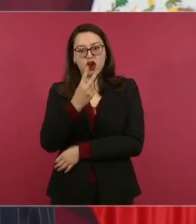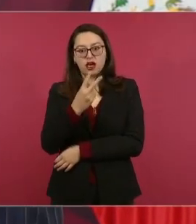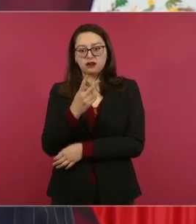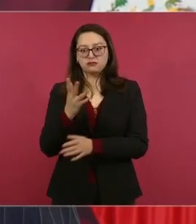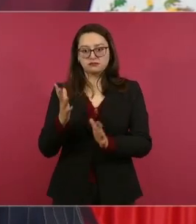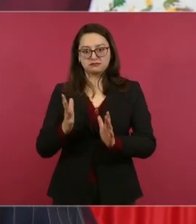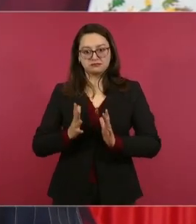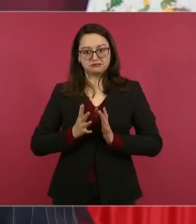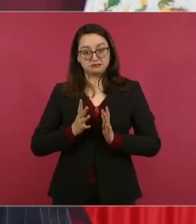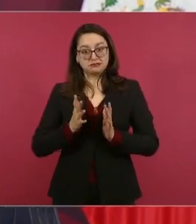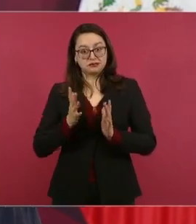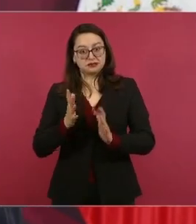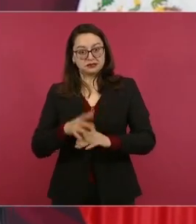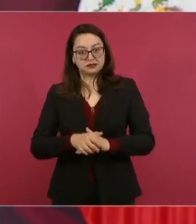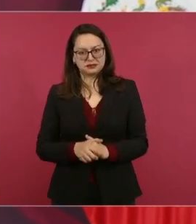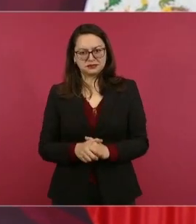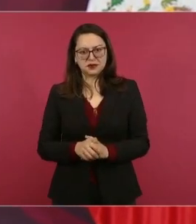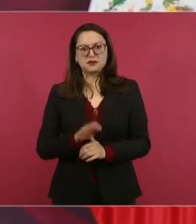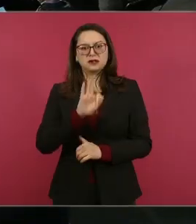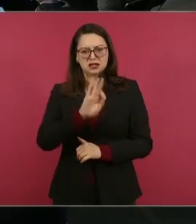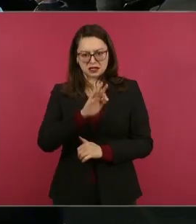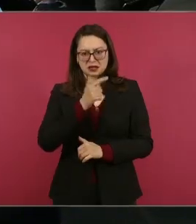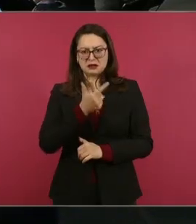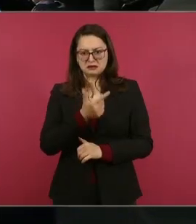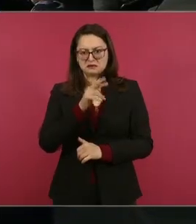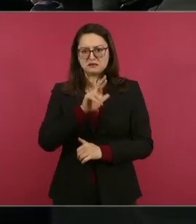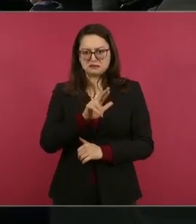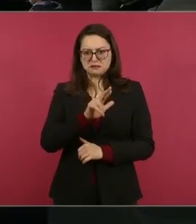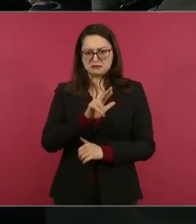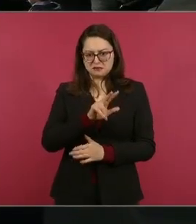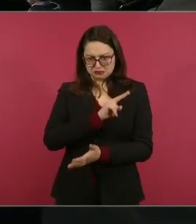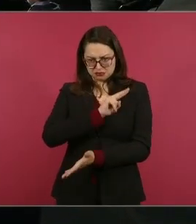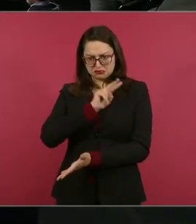embargo, asistió la fiscalía.